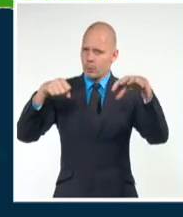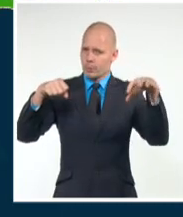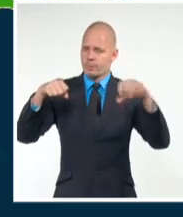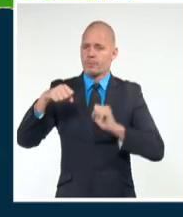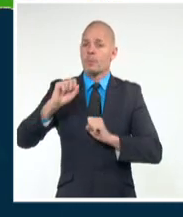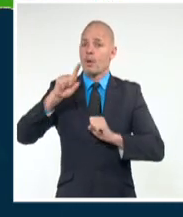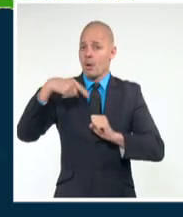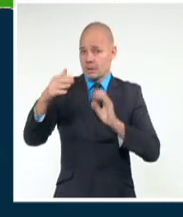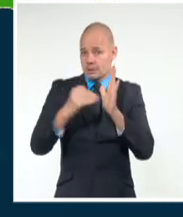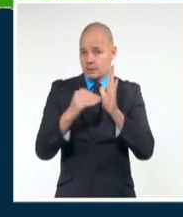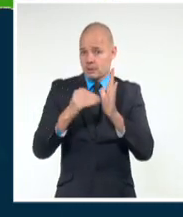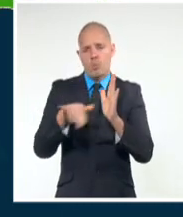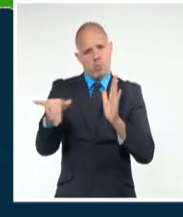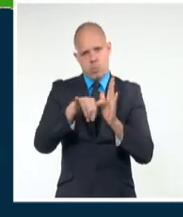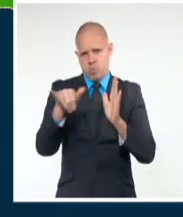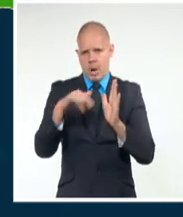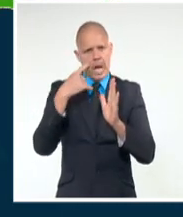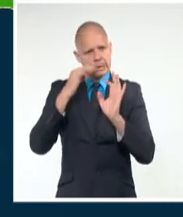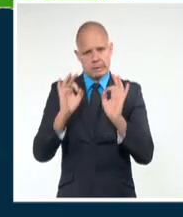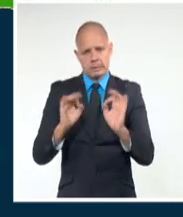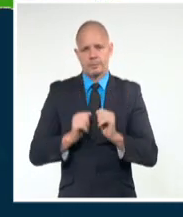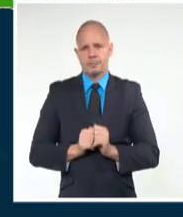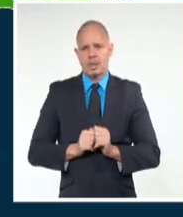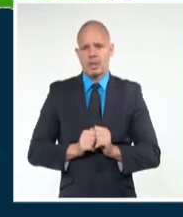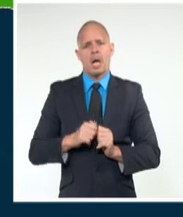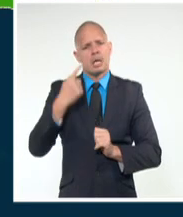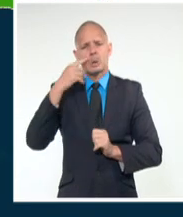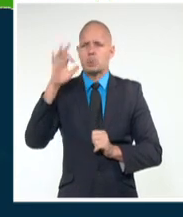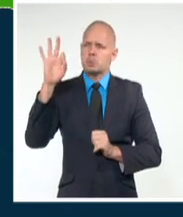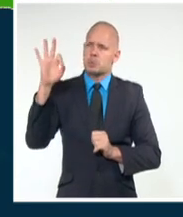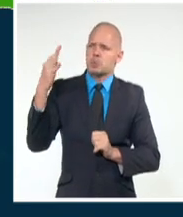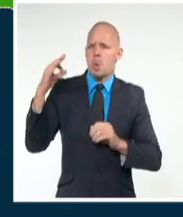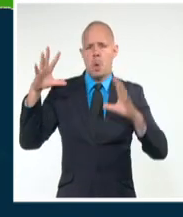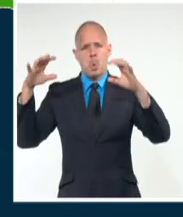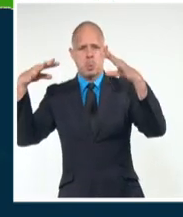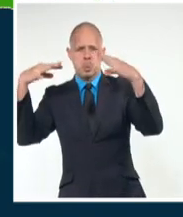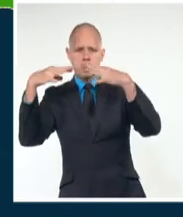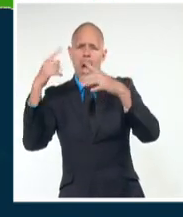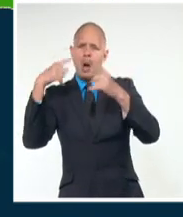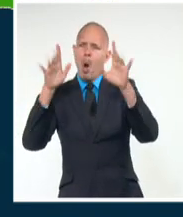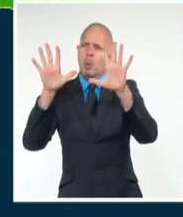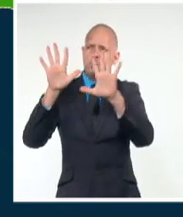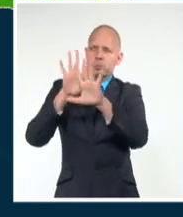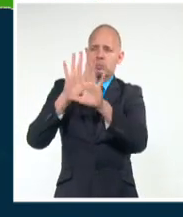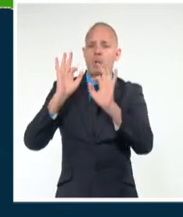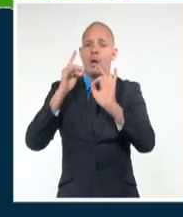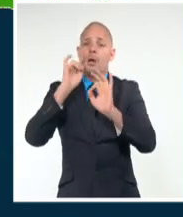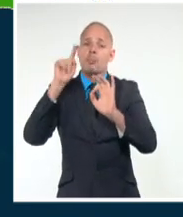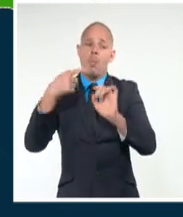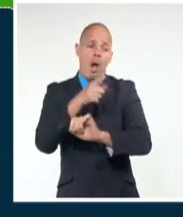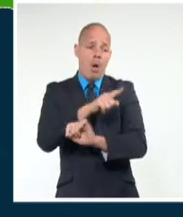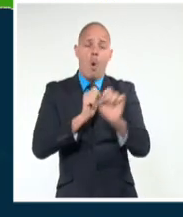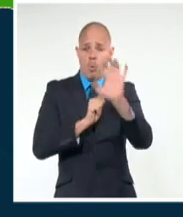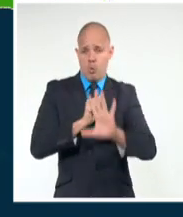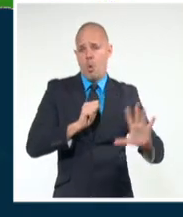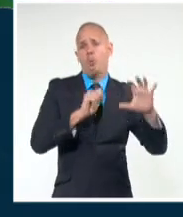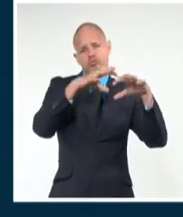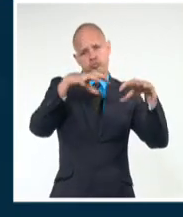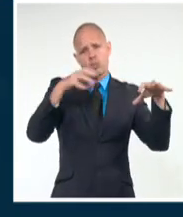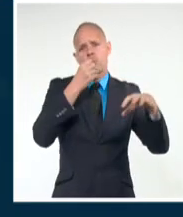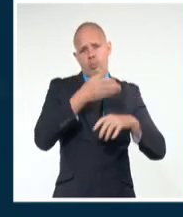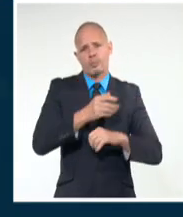también se mantienen similares las condiciones del tiempo, sol y algunas nubes y predominio de nublado en el extremo más oriental con aisladas lluvias. Y